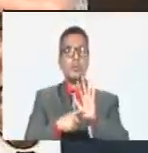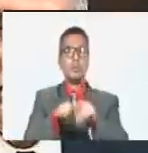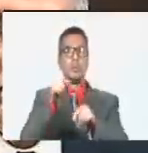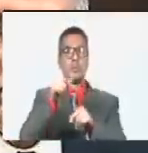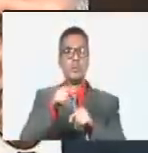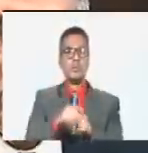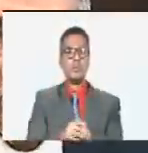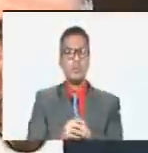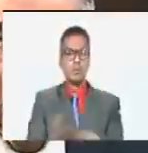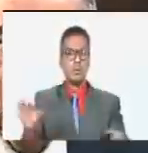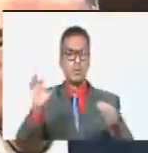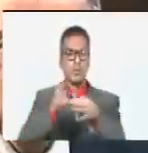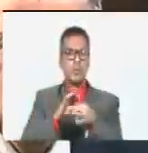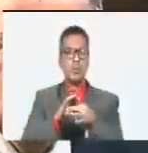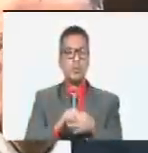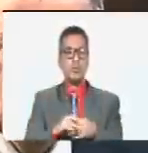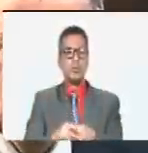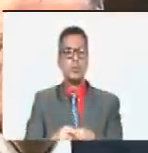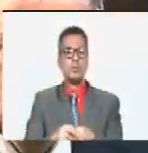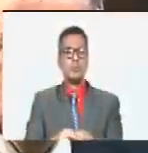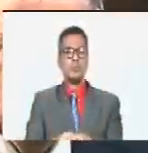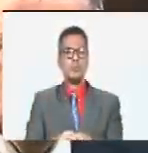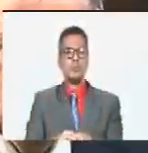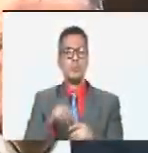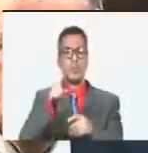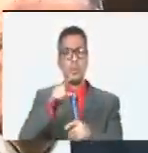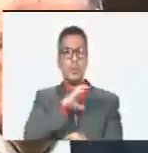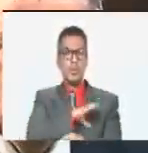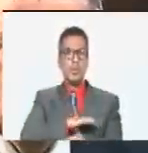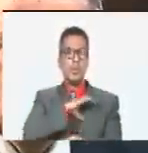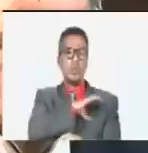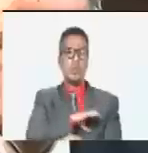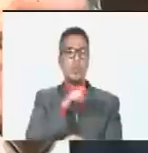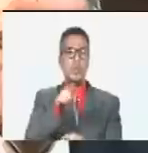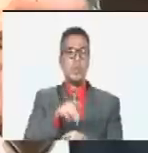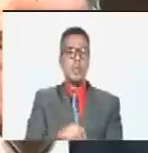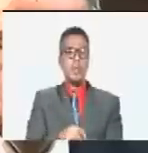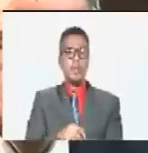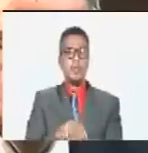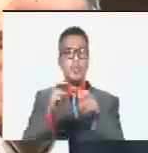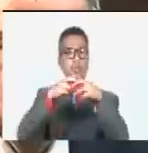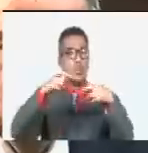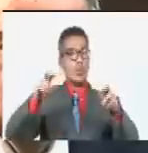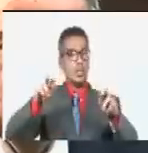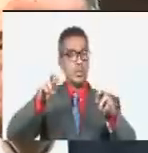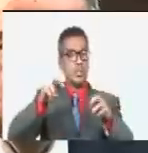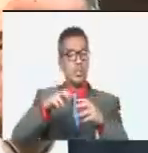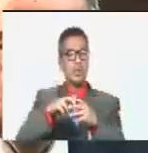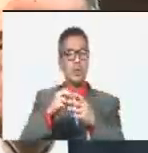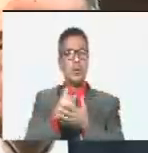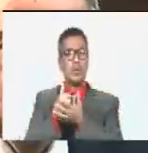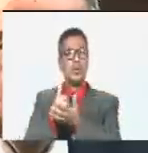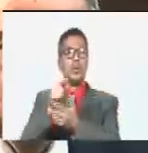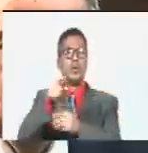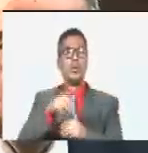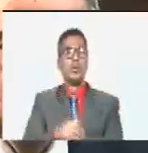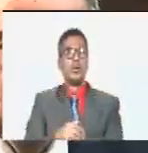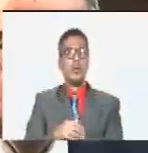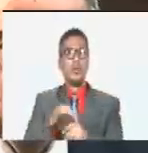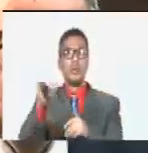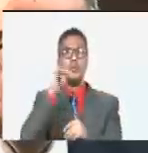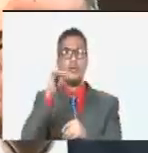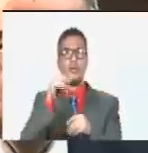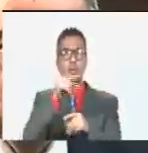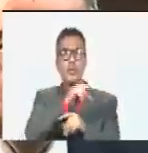unida, cónsona, y que esta comisión tenga los aportes que ha hecho. Esta es una comisión que le informa a los señores